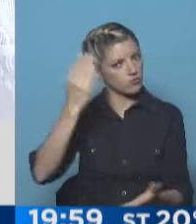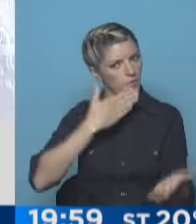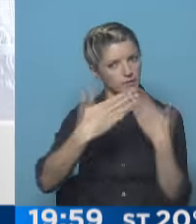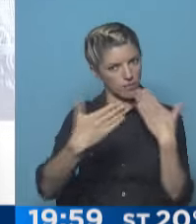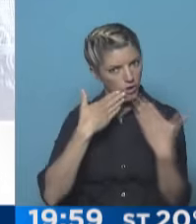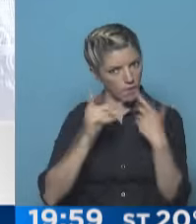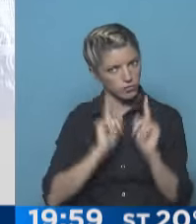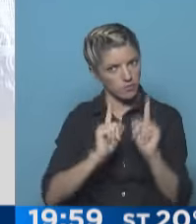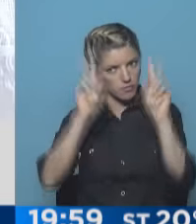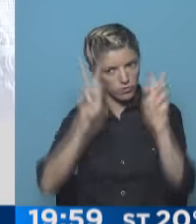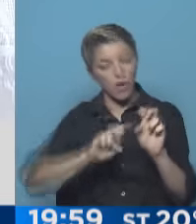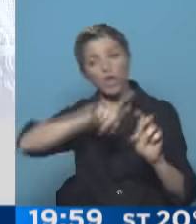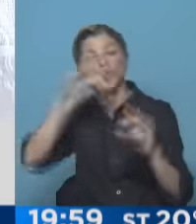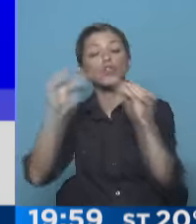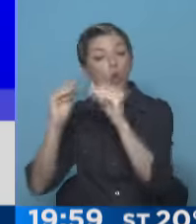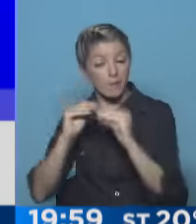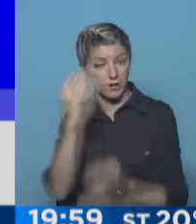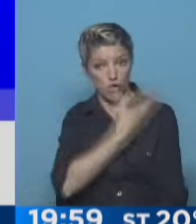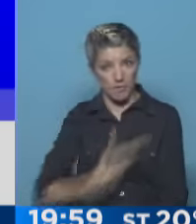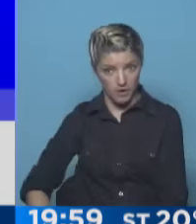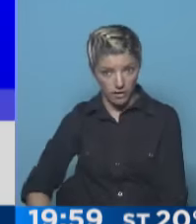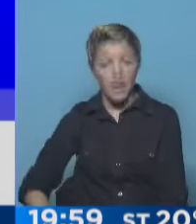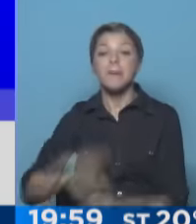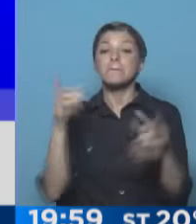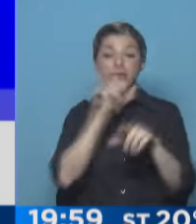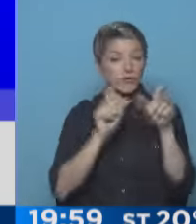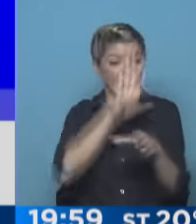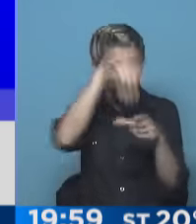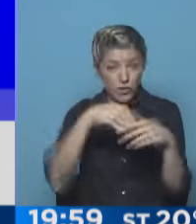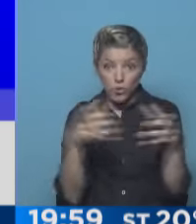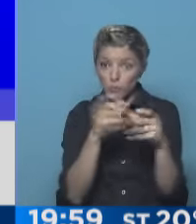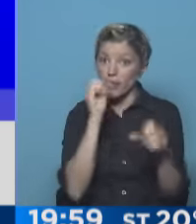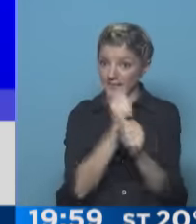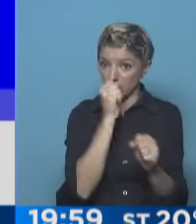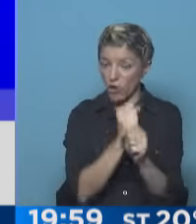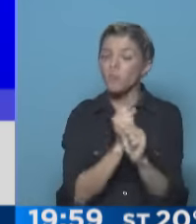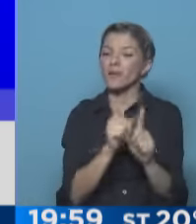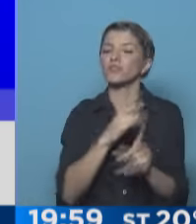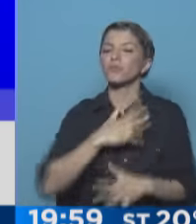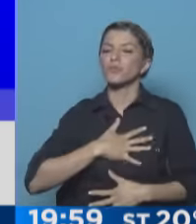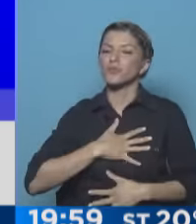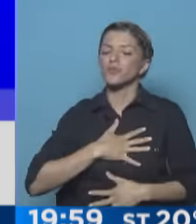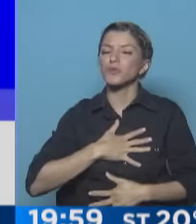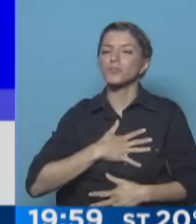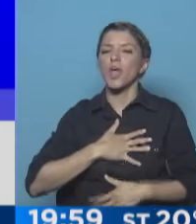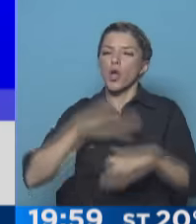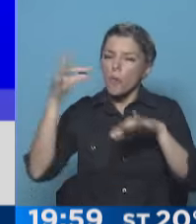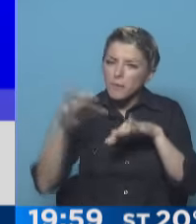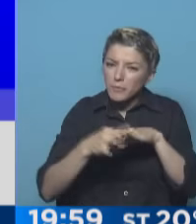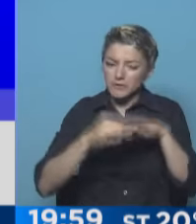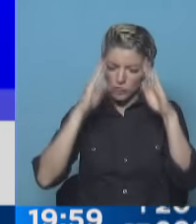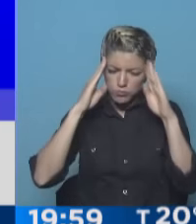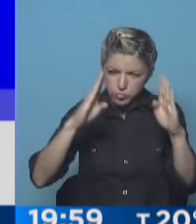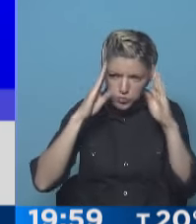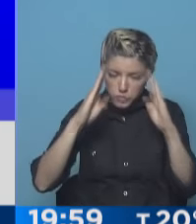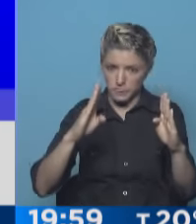él con otros colegas gobernadores con gente del equipo y por eso es que nosotros estamos tan entusiasmados tan comprometidos Y